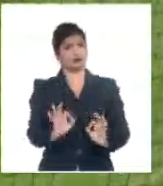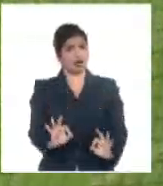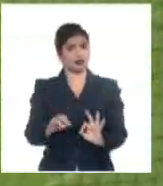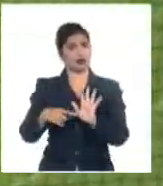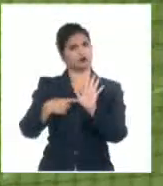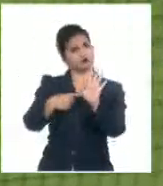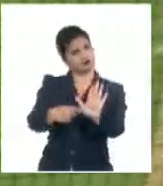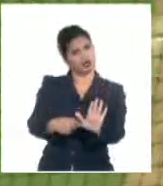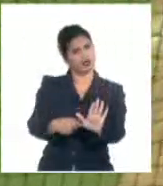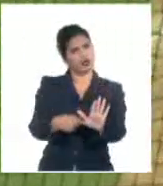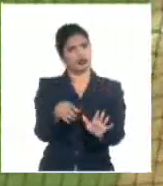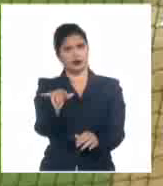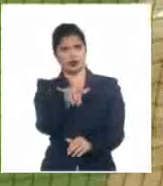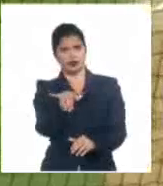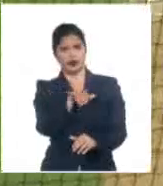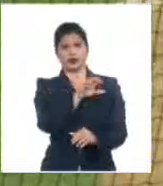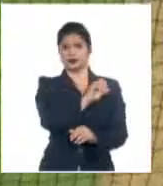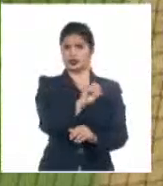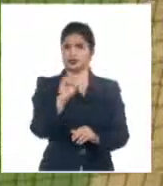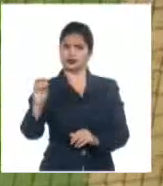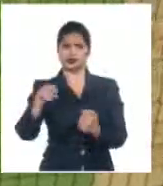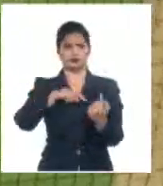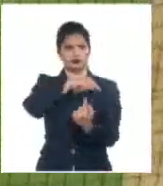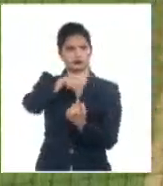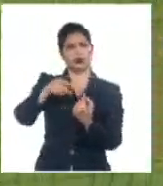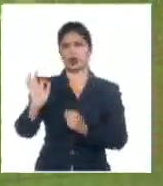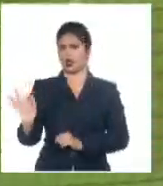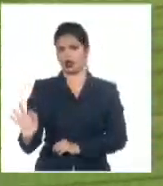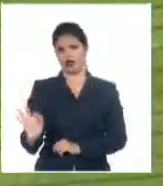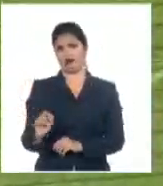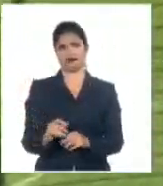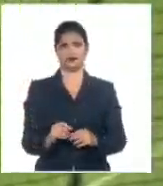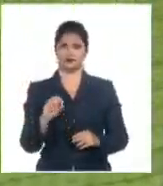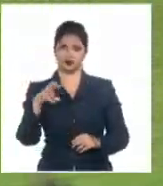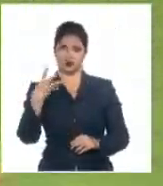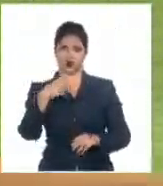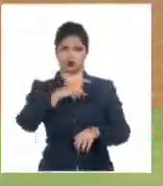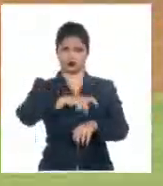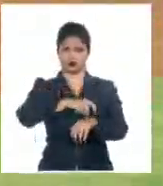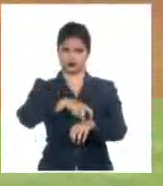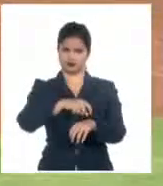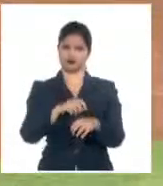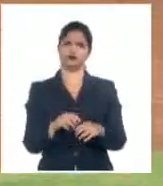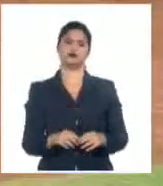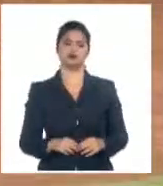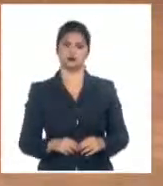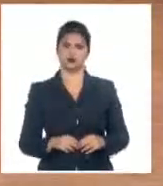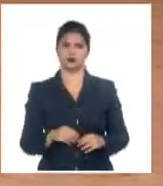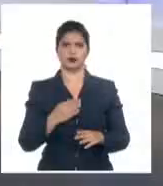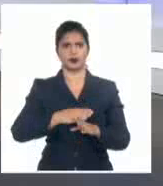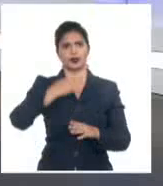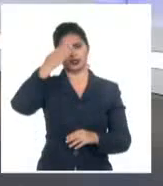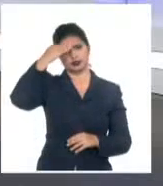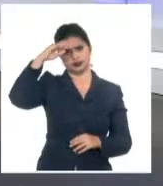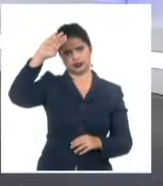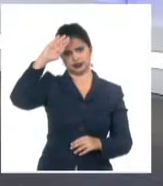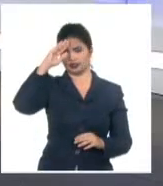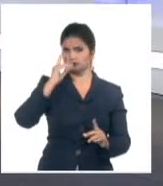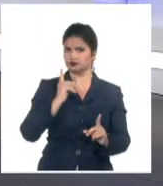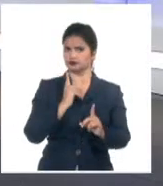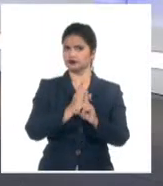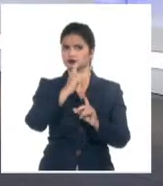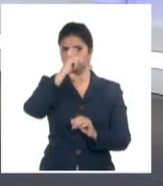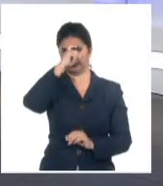marcha igualado a 0 carreras, cuando se juega el cuarto episodio. Santiago, pues, rivalizará con Santi